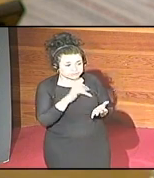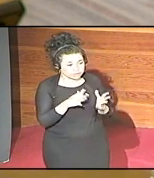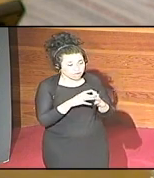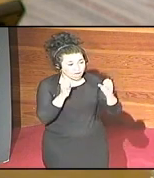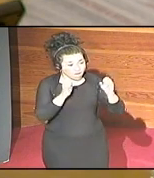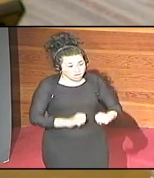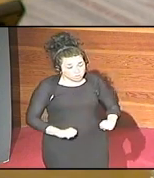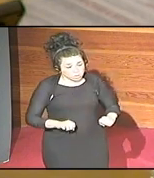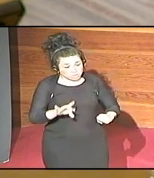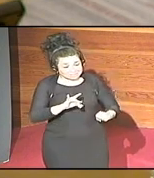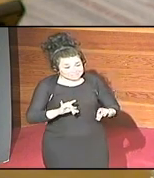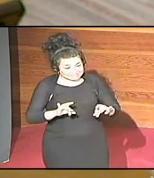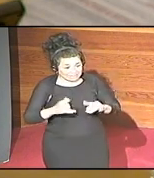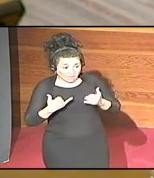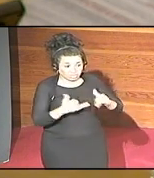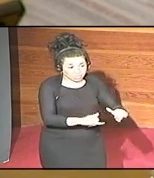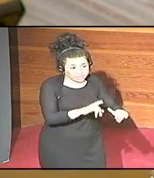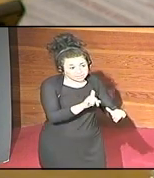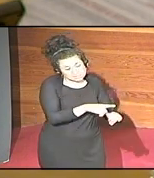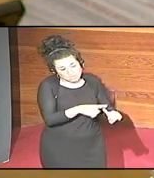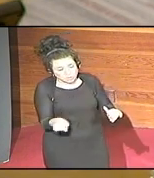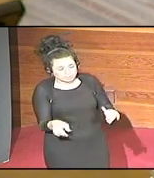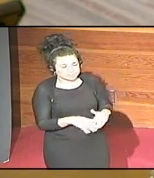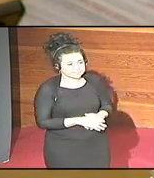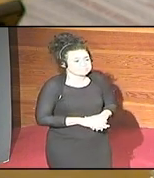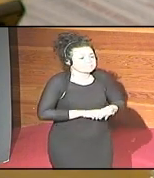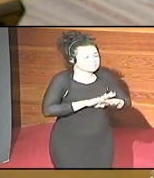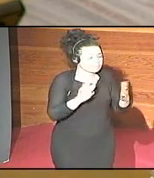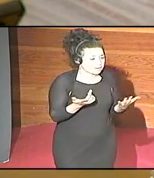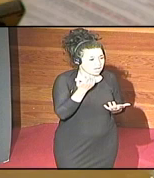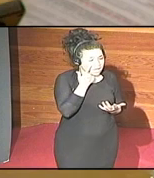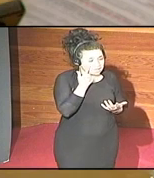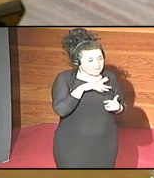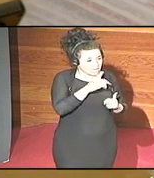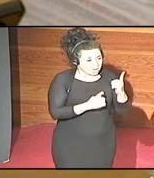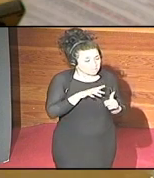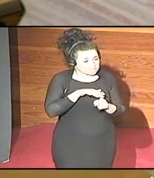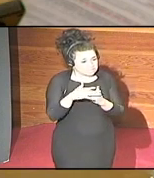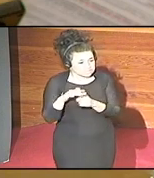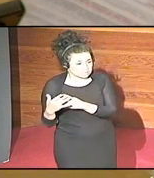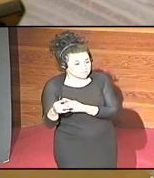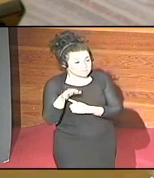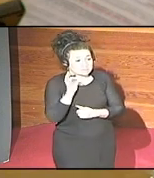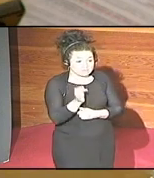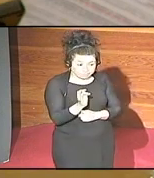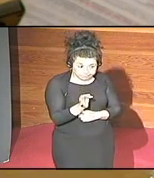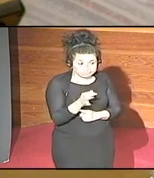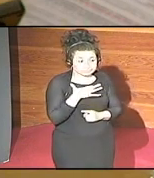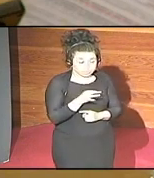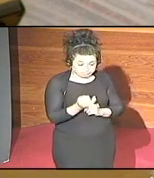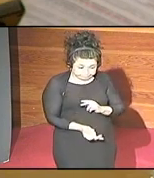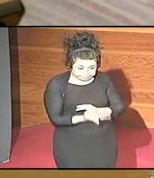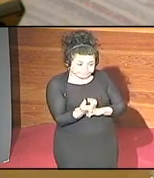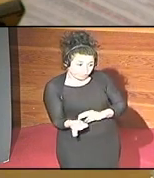cediendo parte del territorio o no. En fin, hay una serie de situaciones que efectivamente